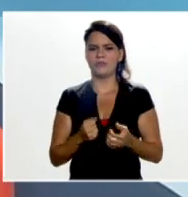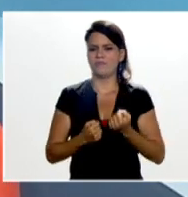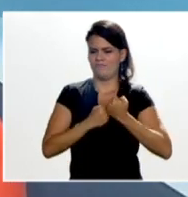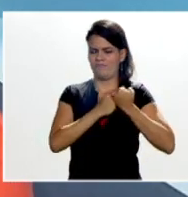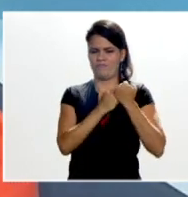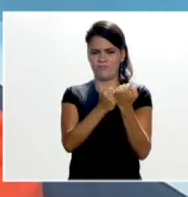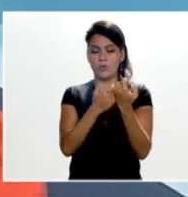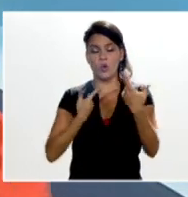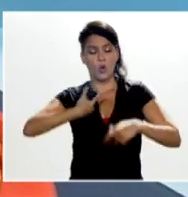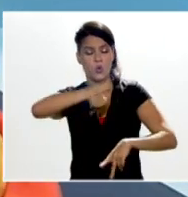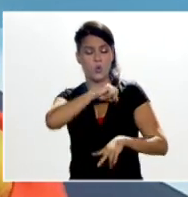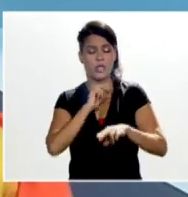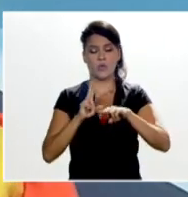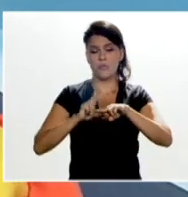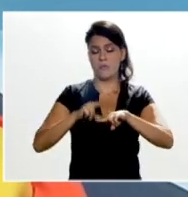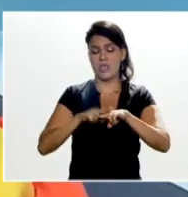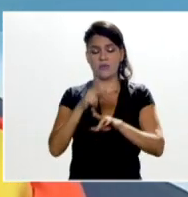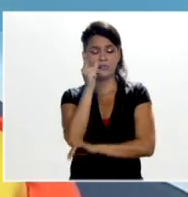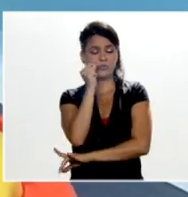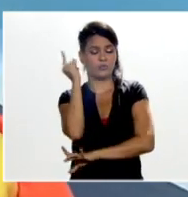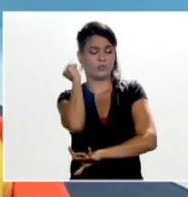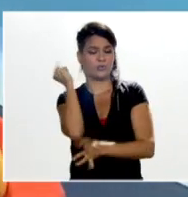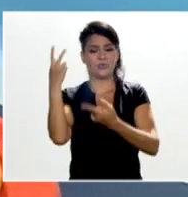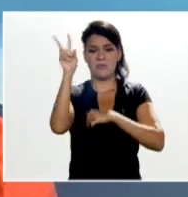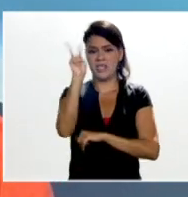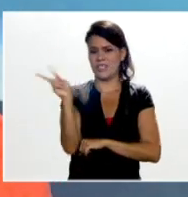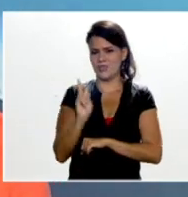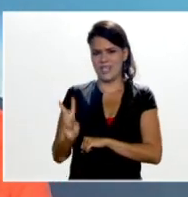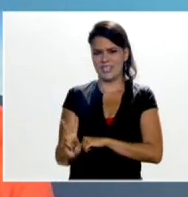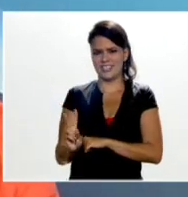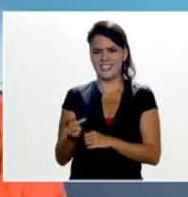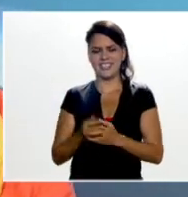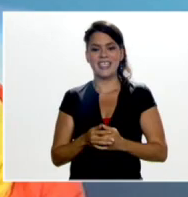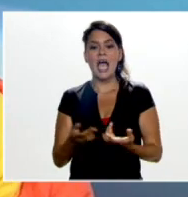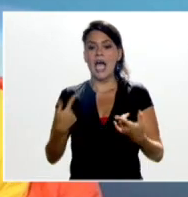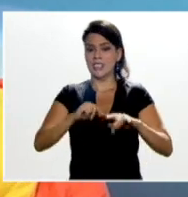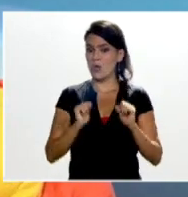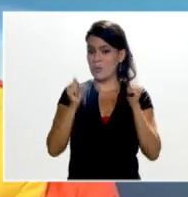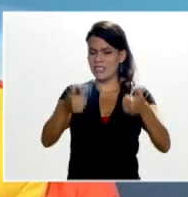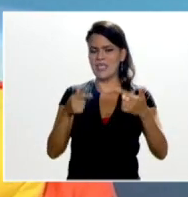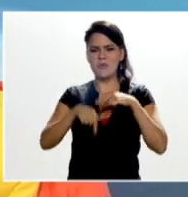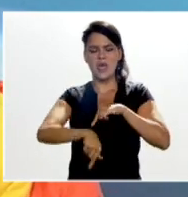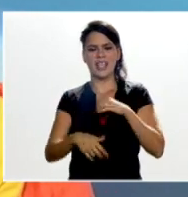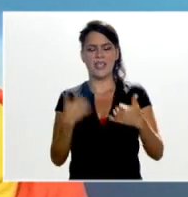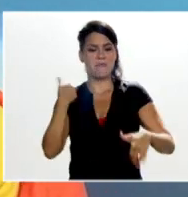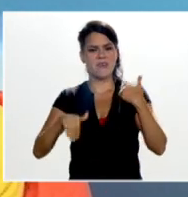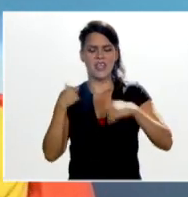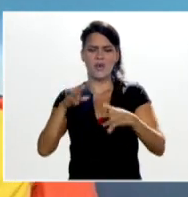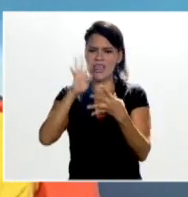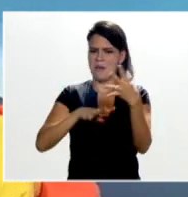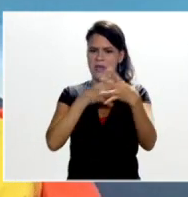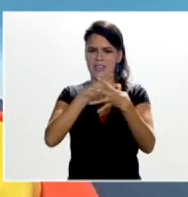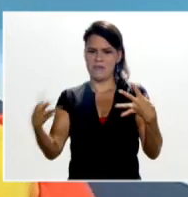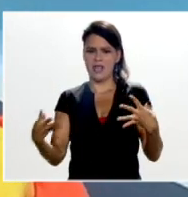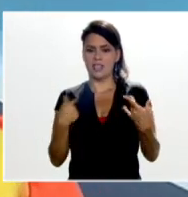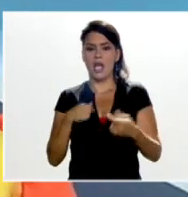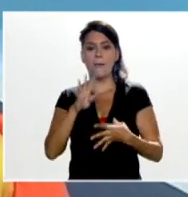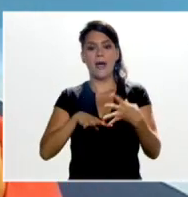solidario con nuestros médicos y médicas venezolanas. Así comenzamos este miércoles de